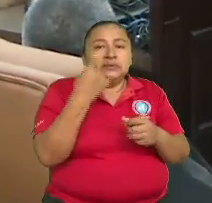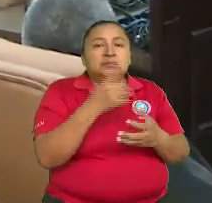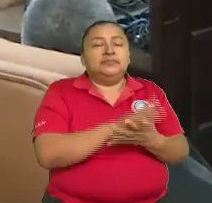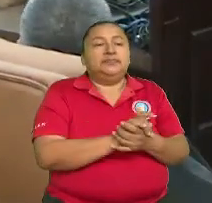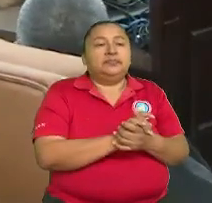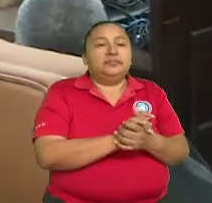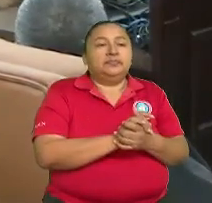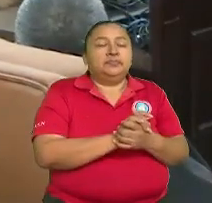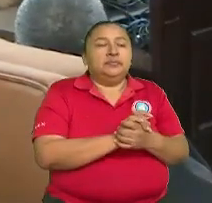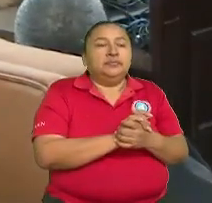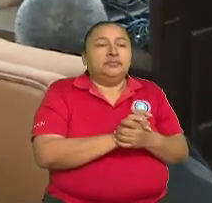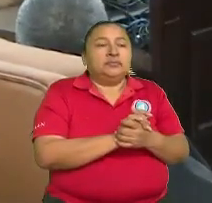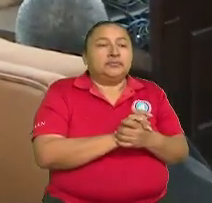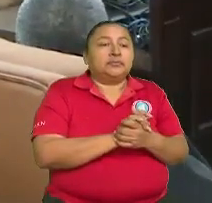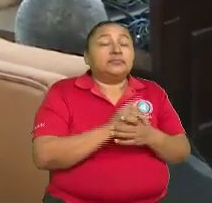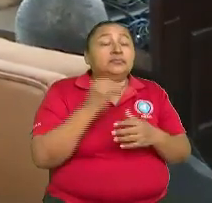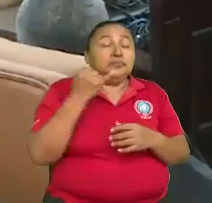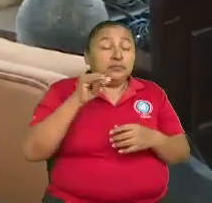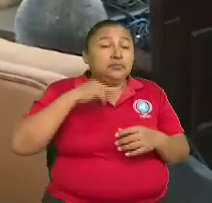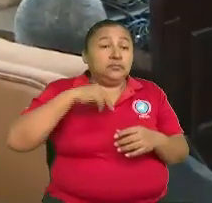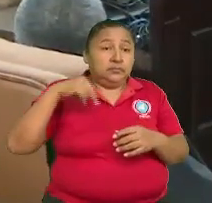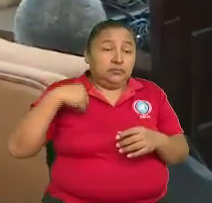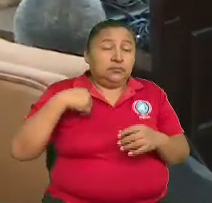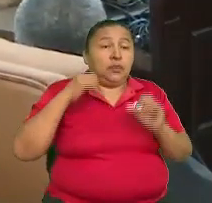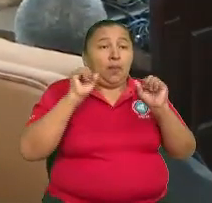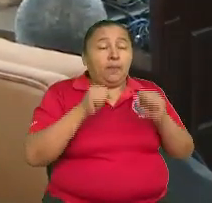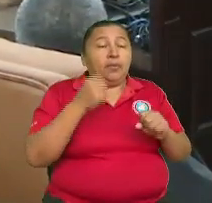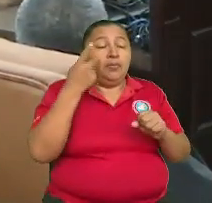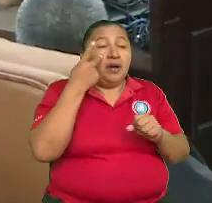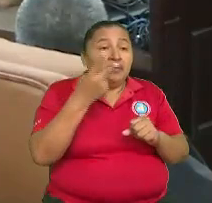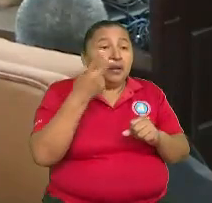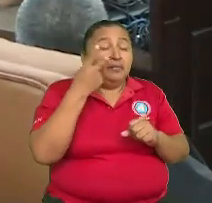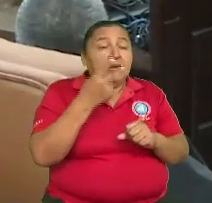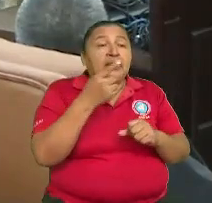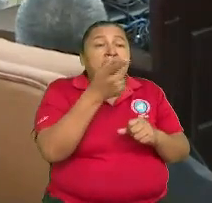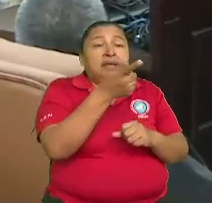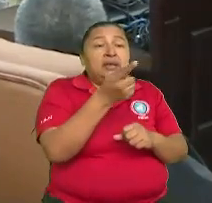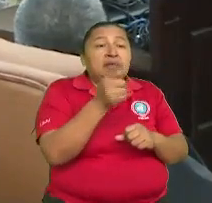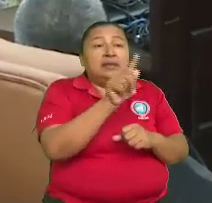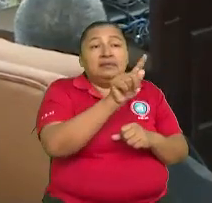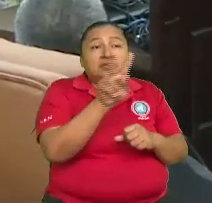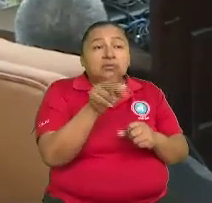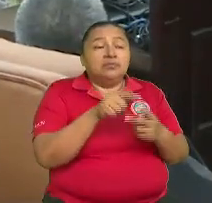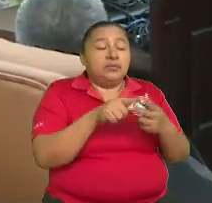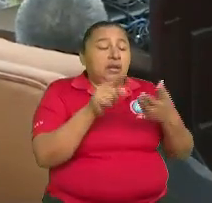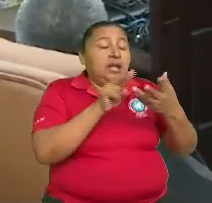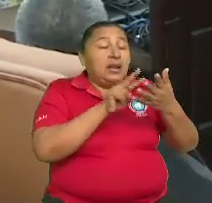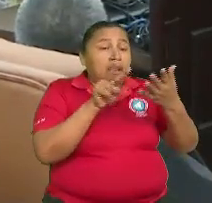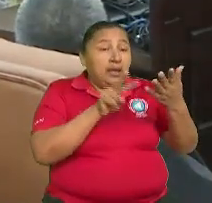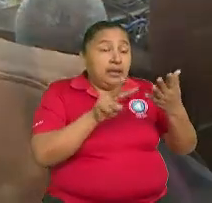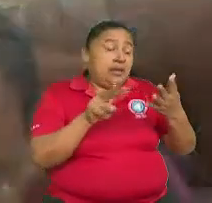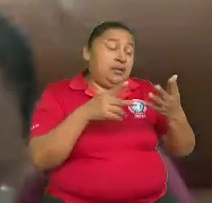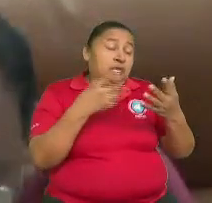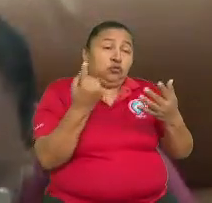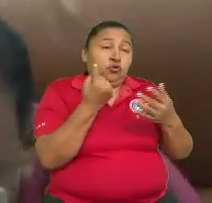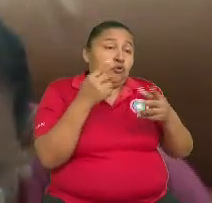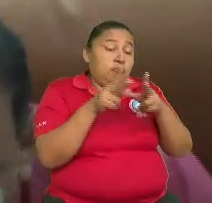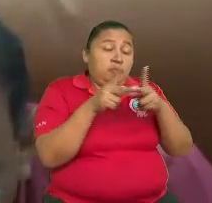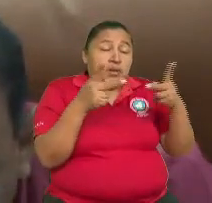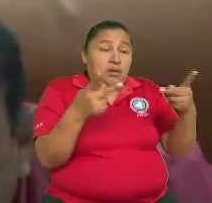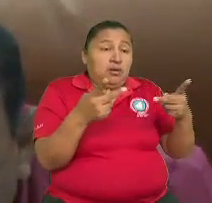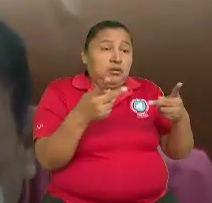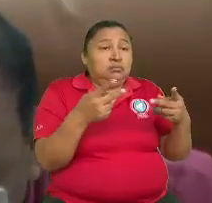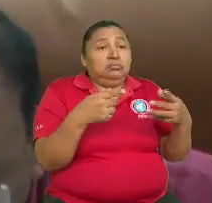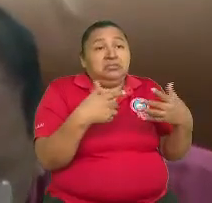Si nosotros nos ponemos a ver solo los canales de televisión y nos ponemos a leer los periódicos,